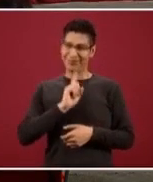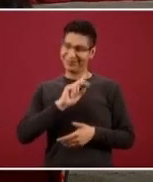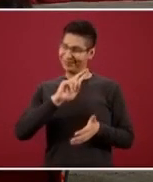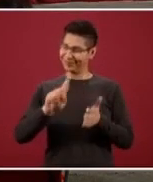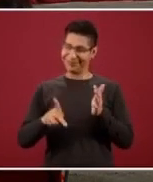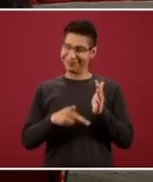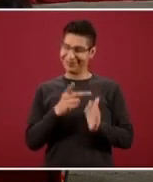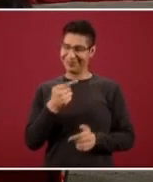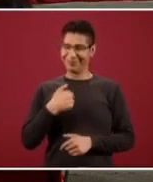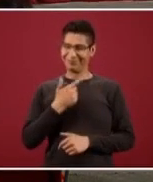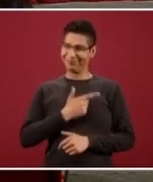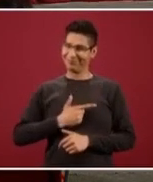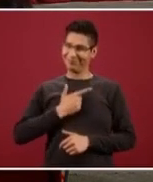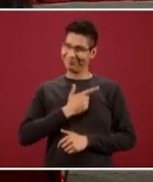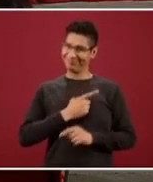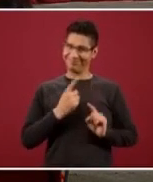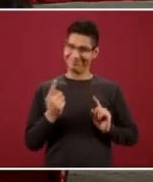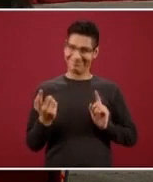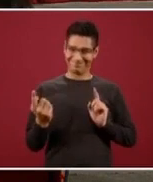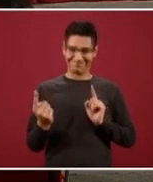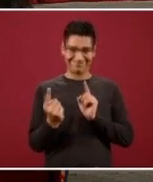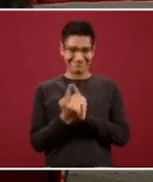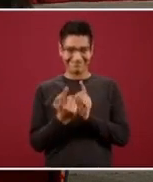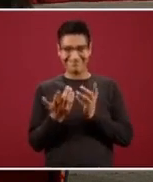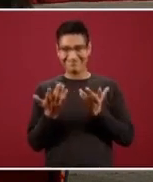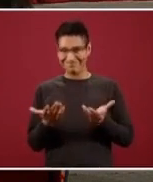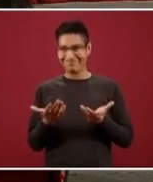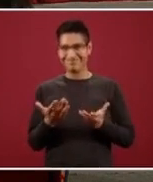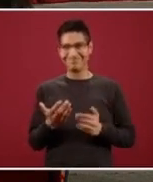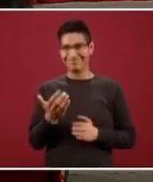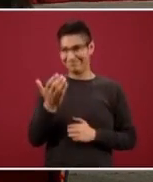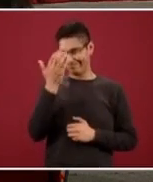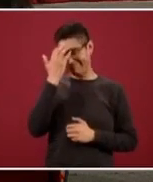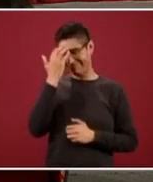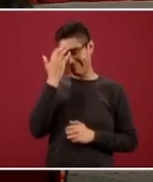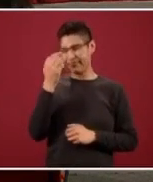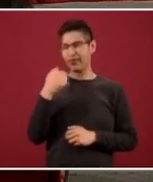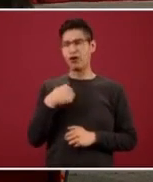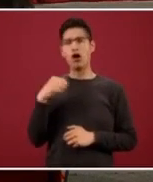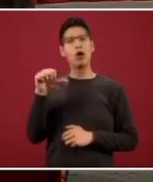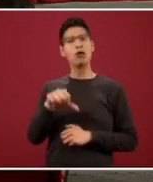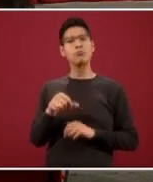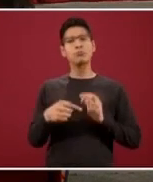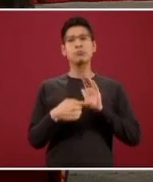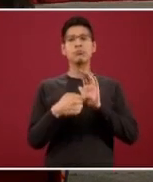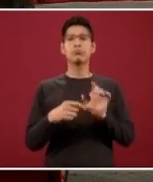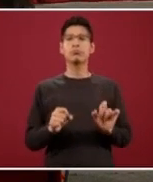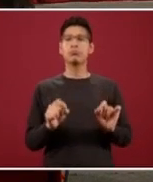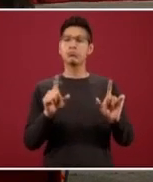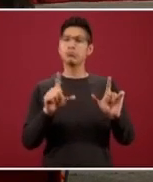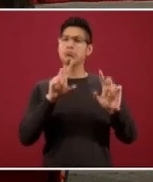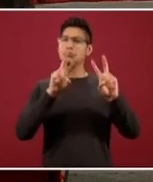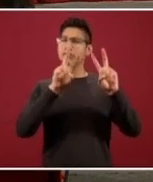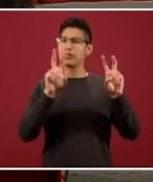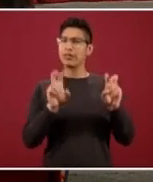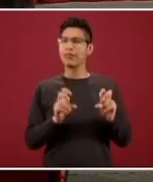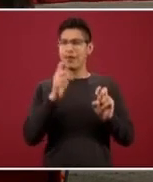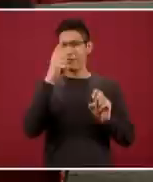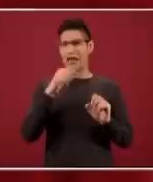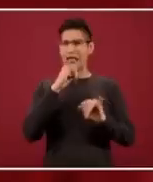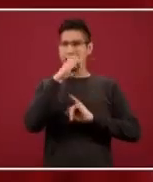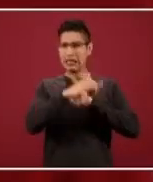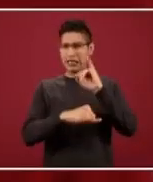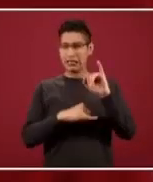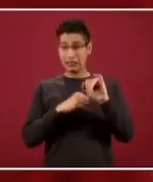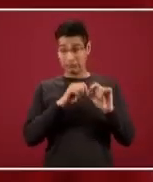Nuevamente me da mucho gusto estar aquí con ustedes. Yo el día de hoy les voy a presentar el panorama epidemiológico internacional